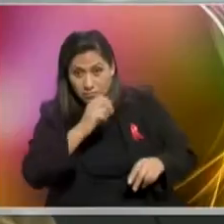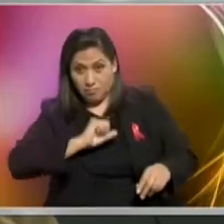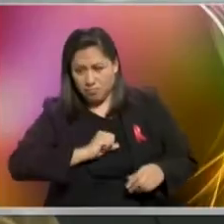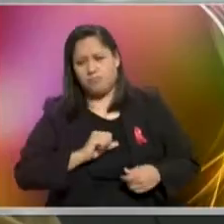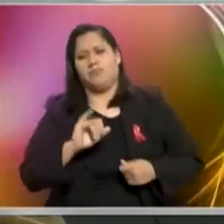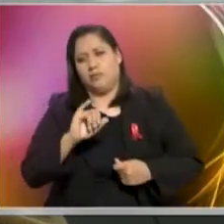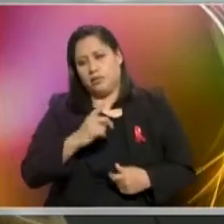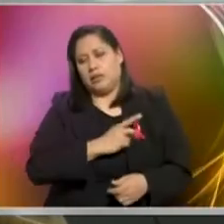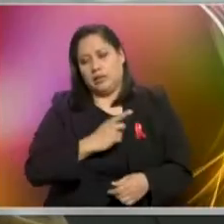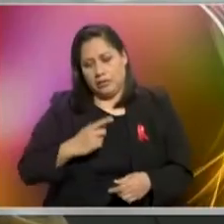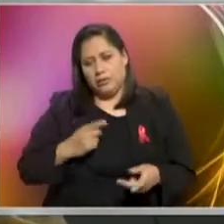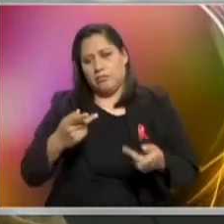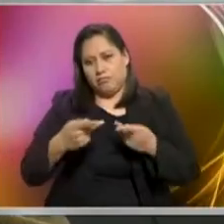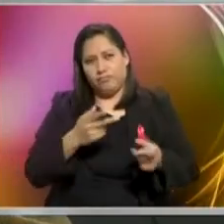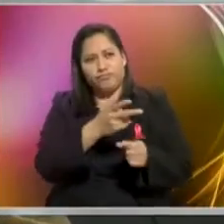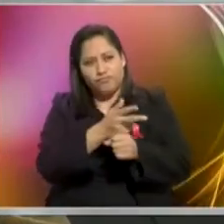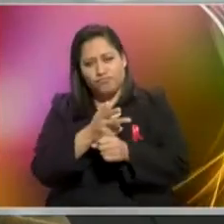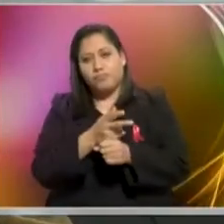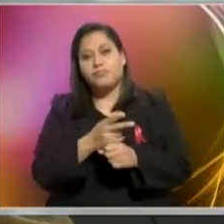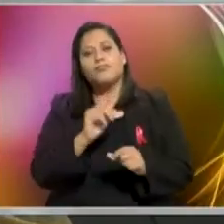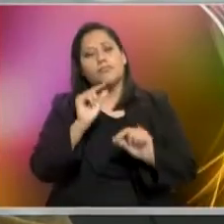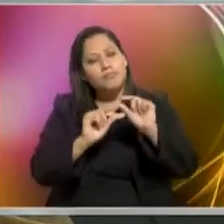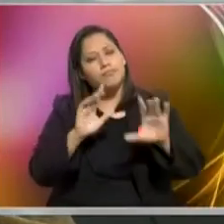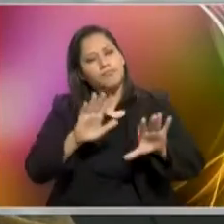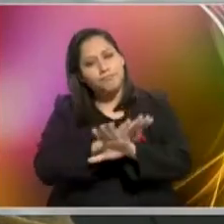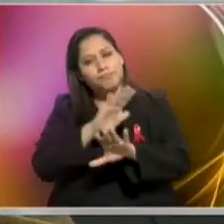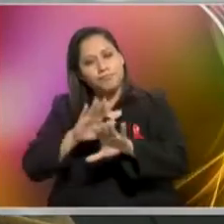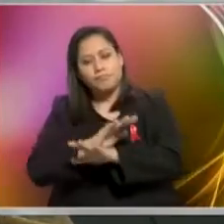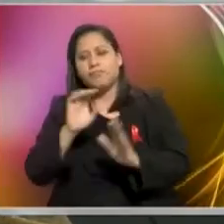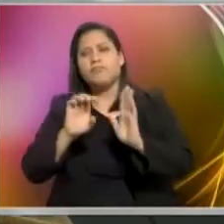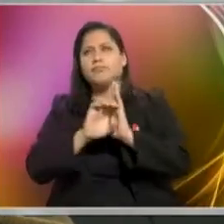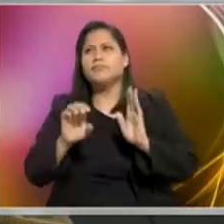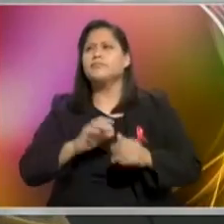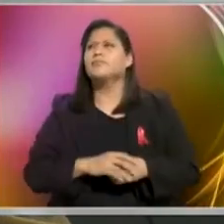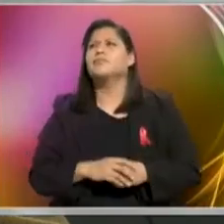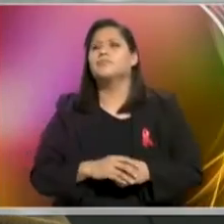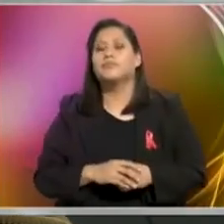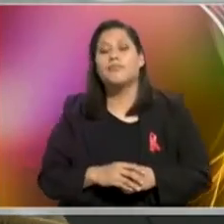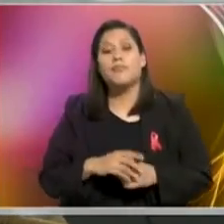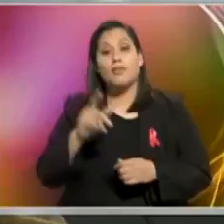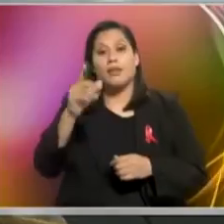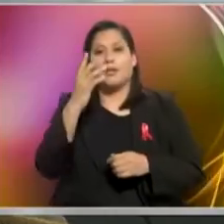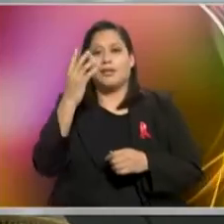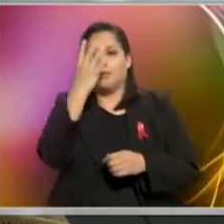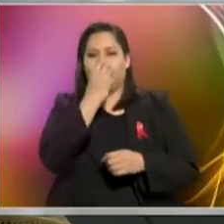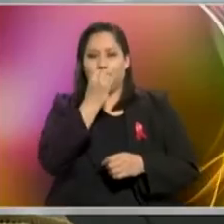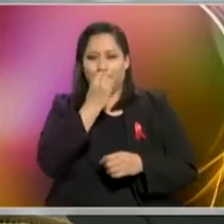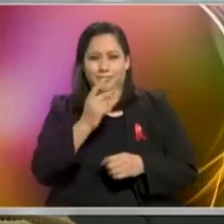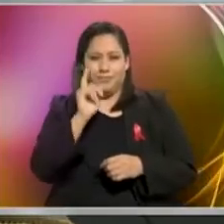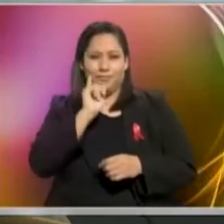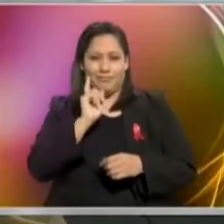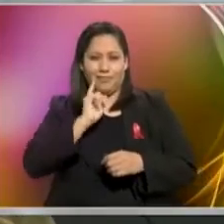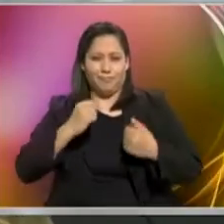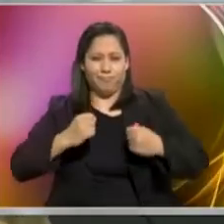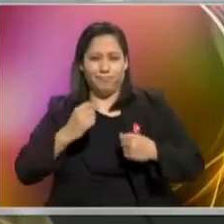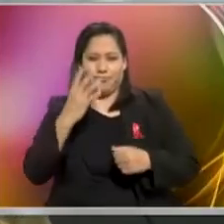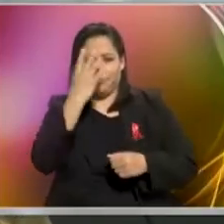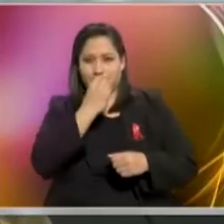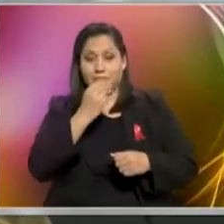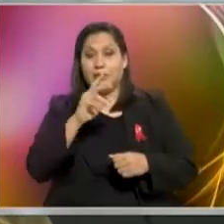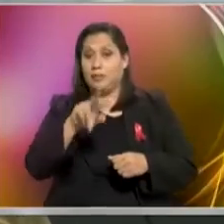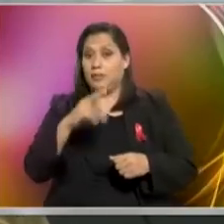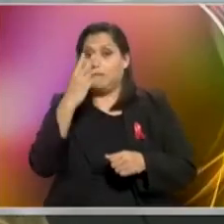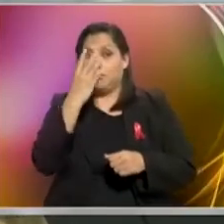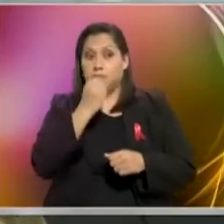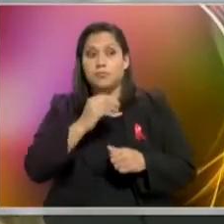bueno, la cosa digo, va evolucionando. Podemos ver, por ejemplo, en Precious, esta película también